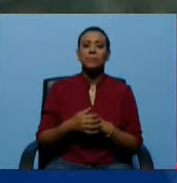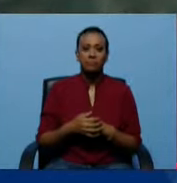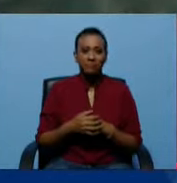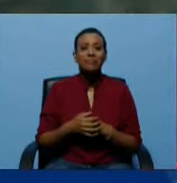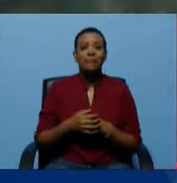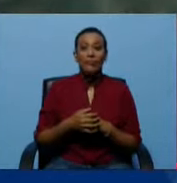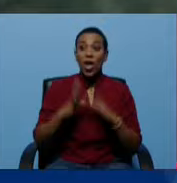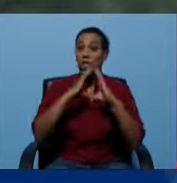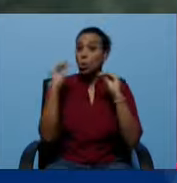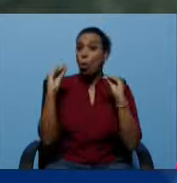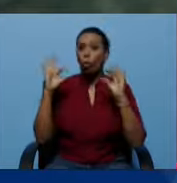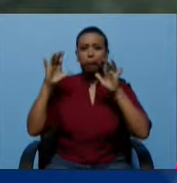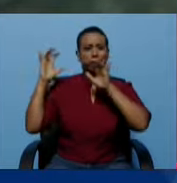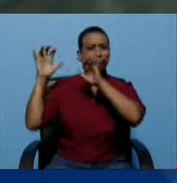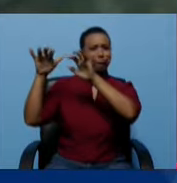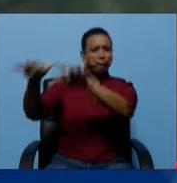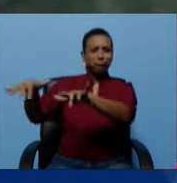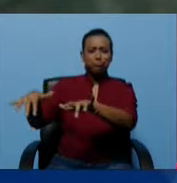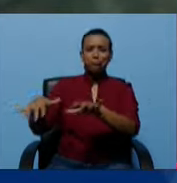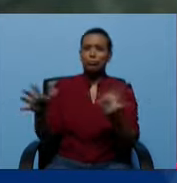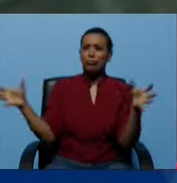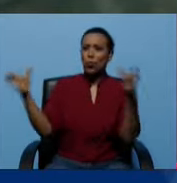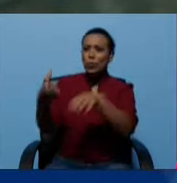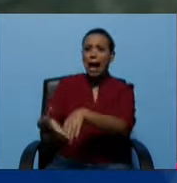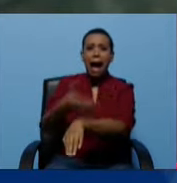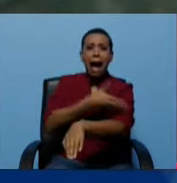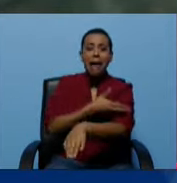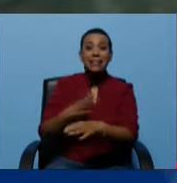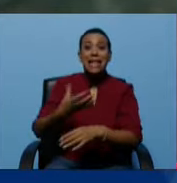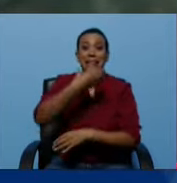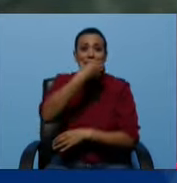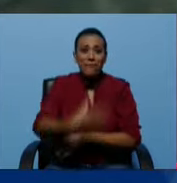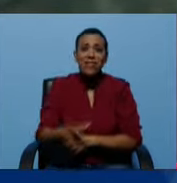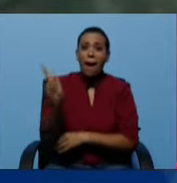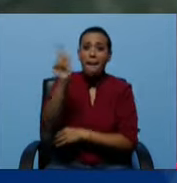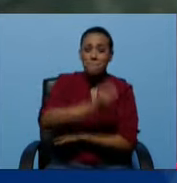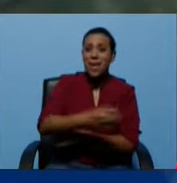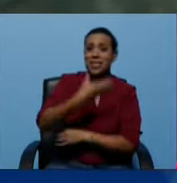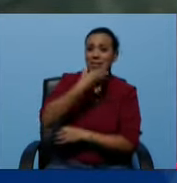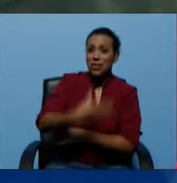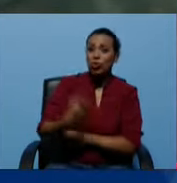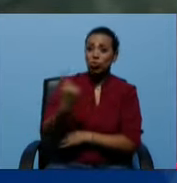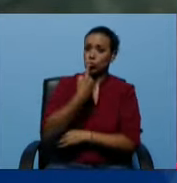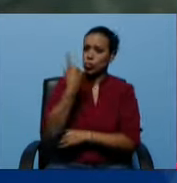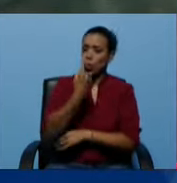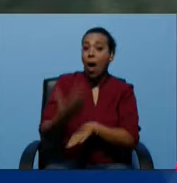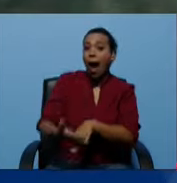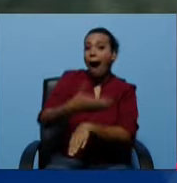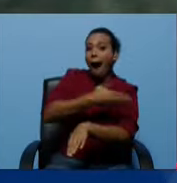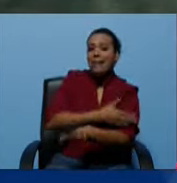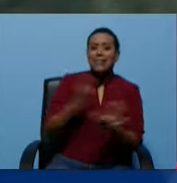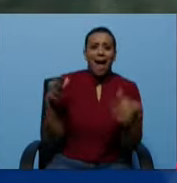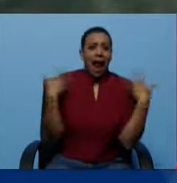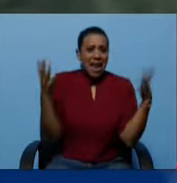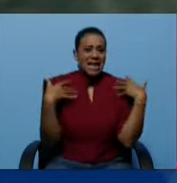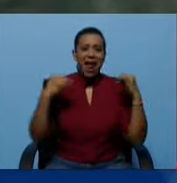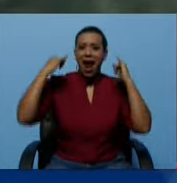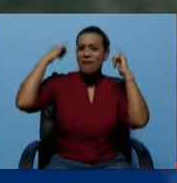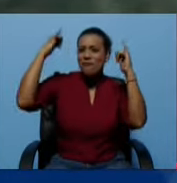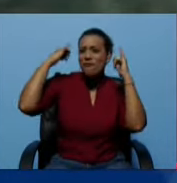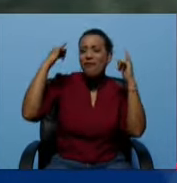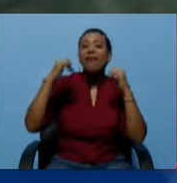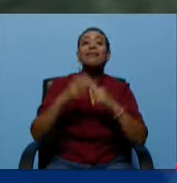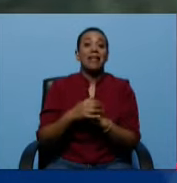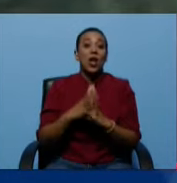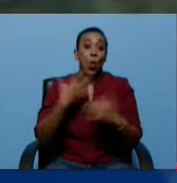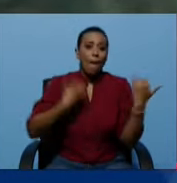Con todos sus músicos, para que ustedes vean, adelantamos la Navidad. Y no solo adelantamos la alegría, la rumba,